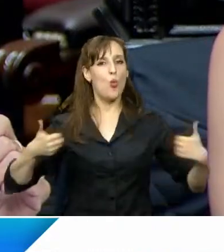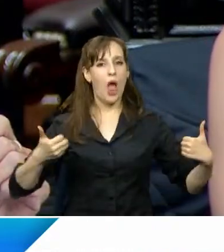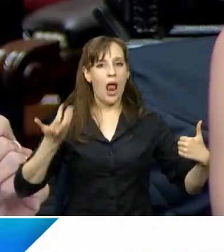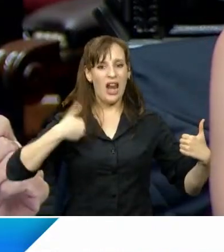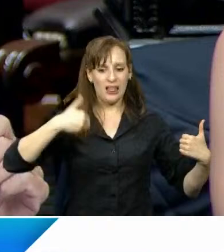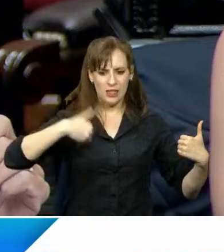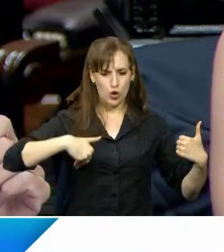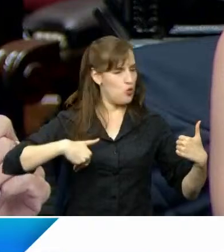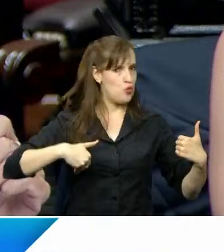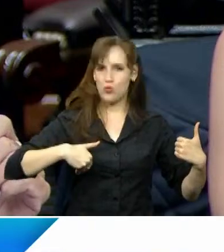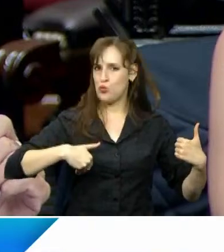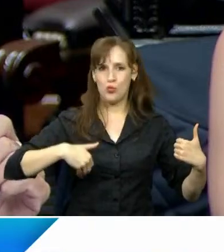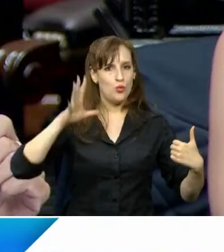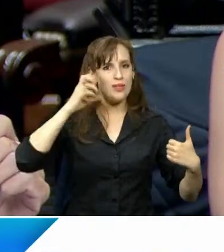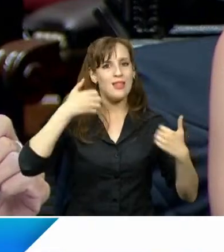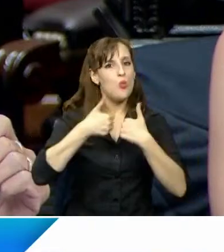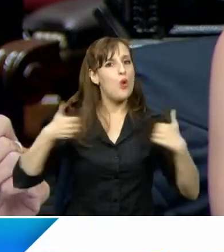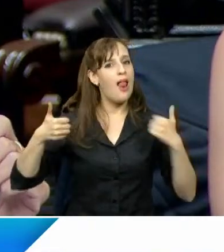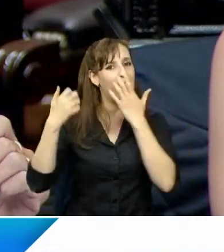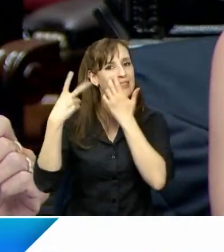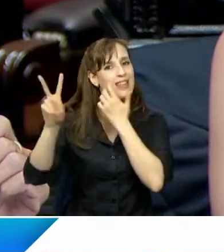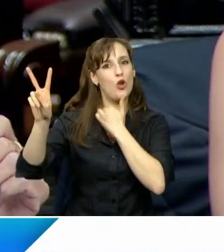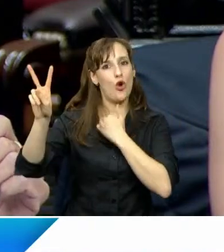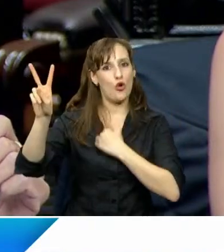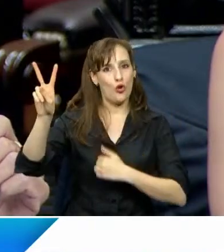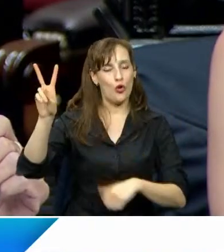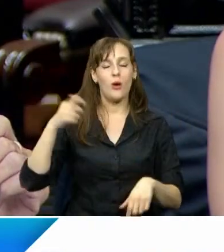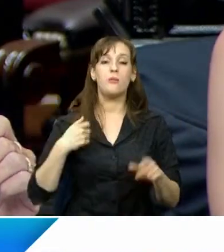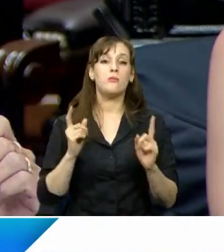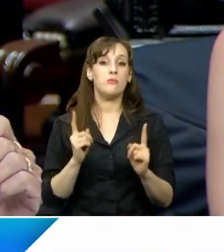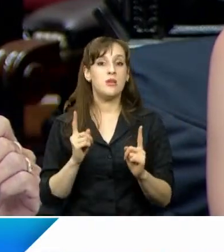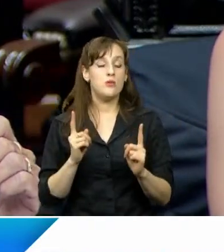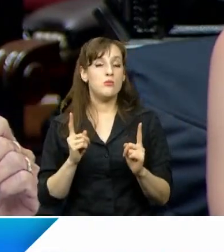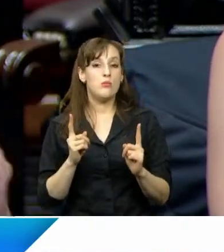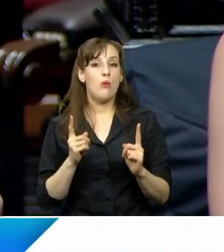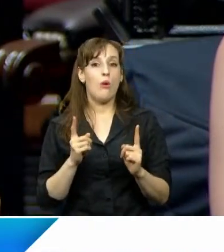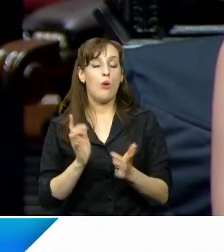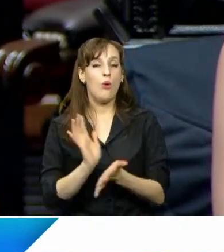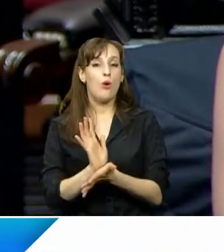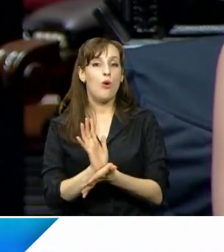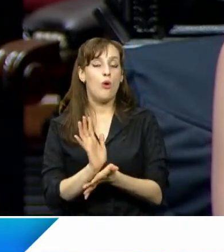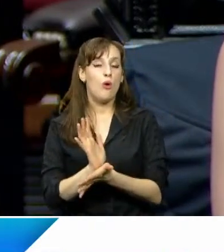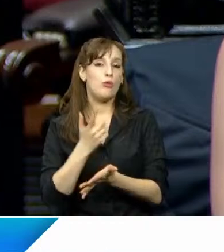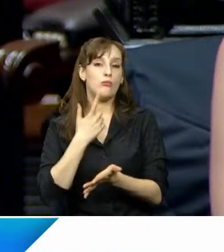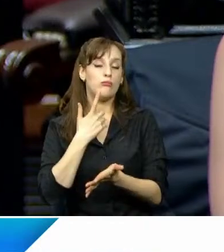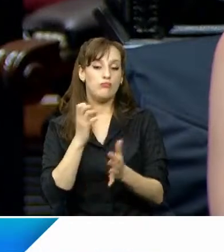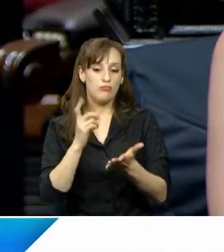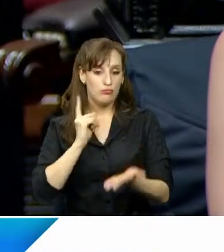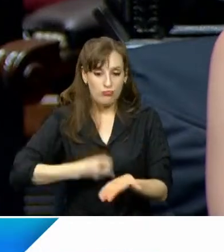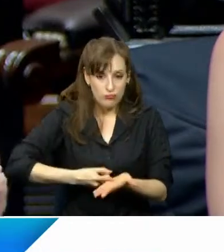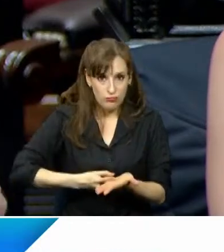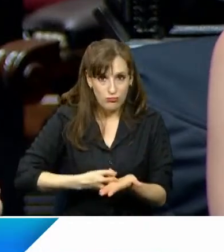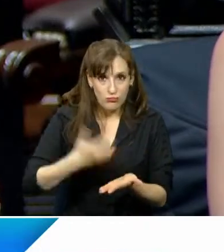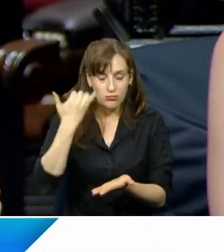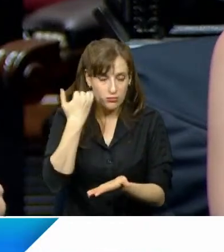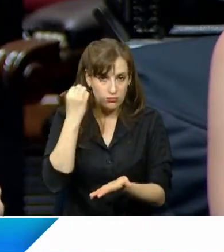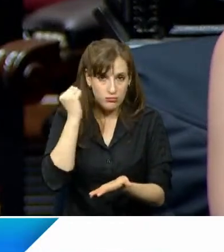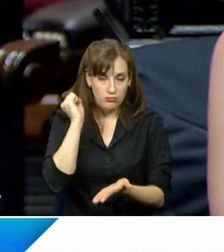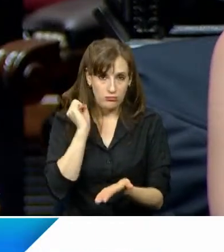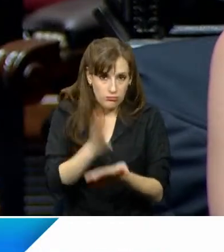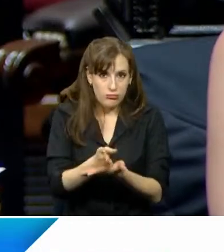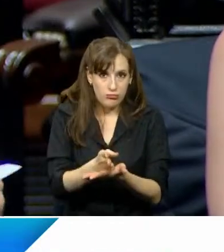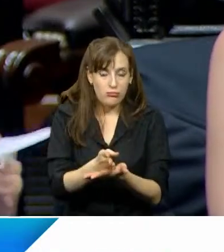exterior que tenía la sanción o la imputación y después la condena de un juicio